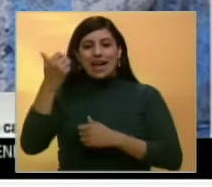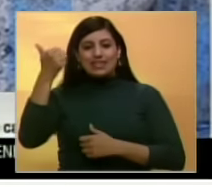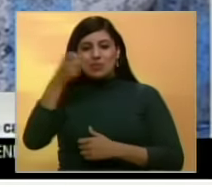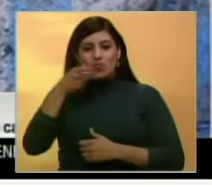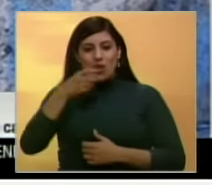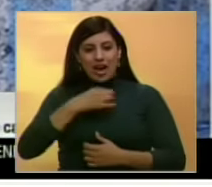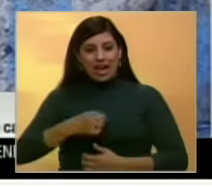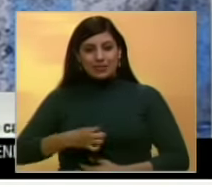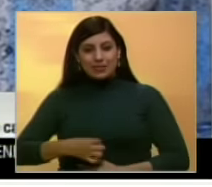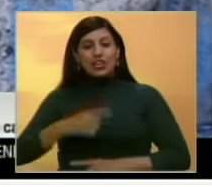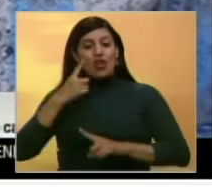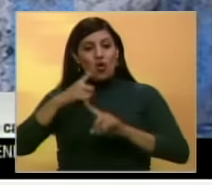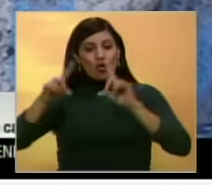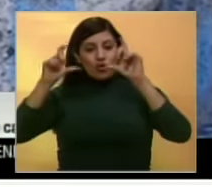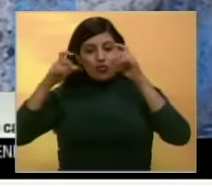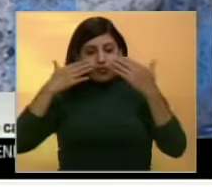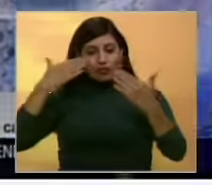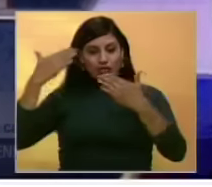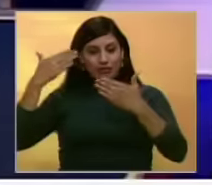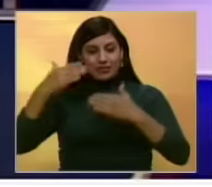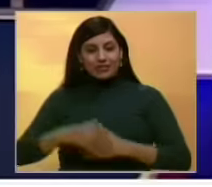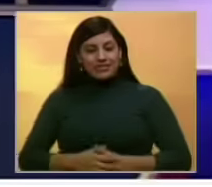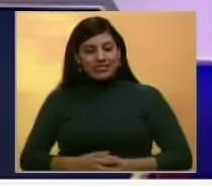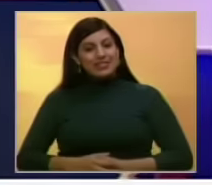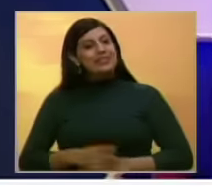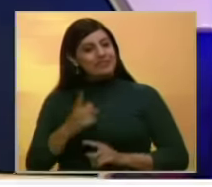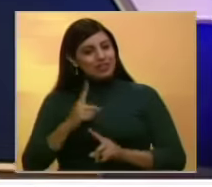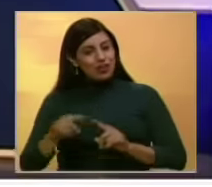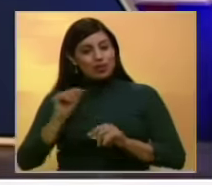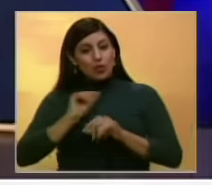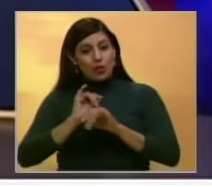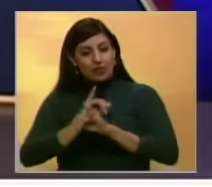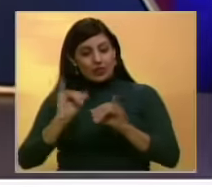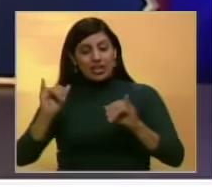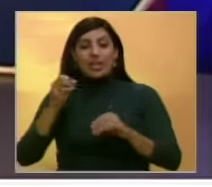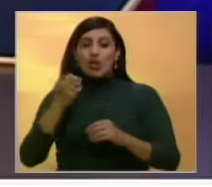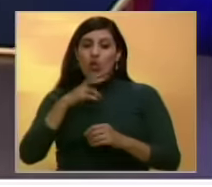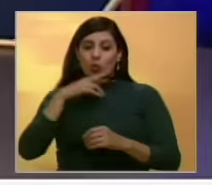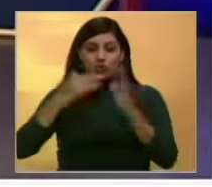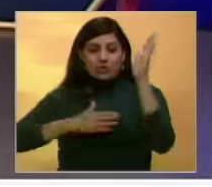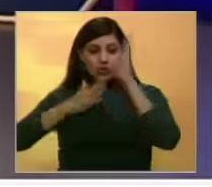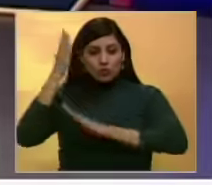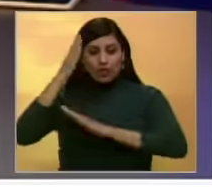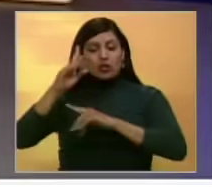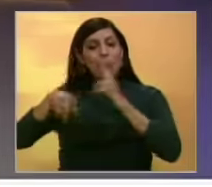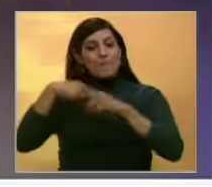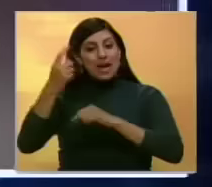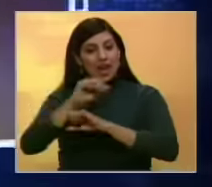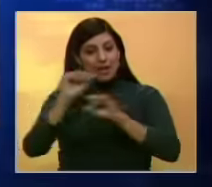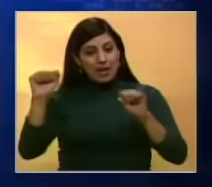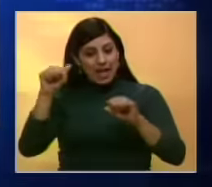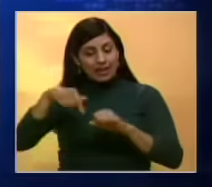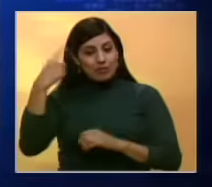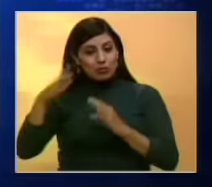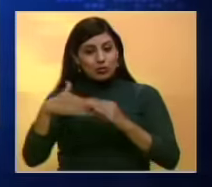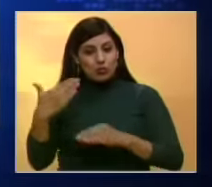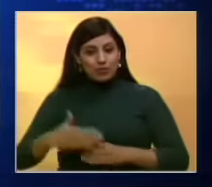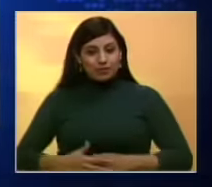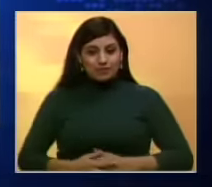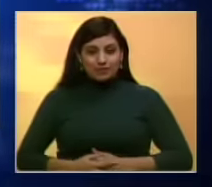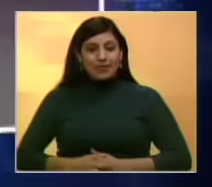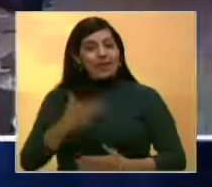acompañada de la fotografía del momento y así nosotros ponemos punto y final Que tengan dulces sueños y los espero mañana en la mañana aquí en estrenos y